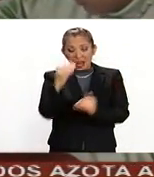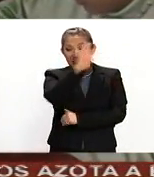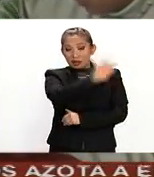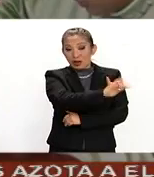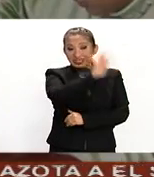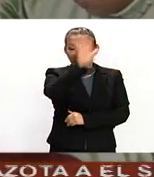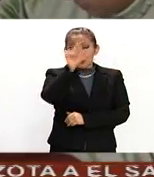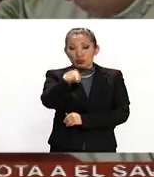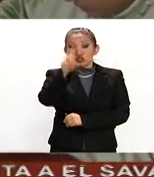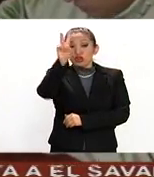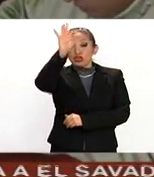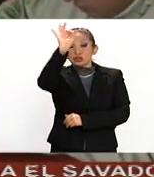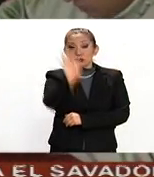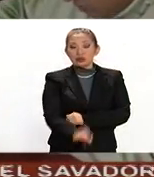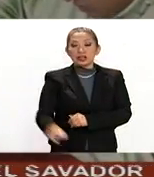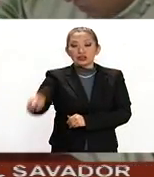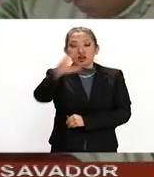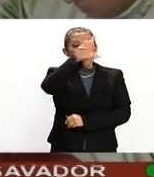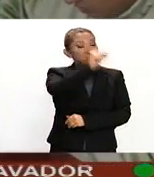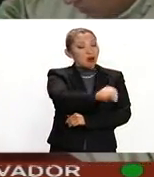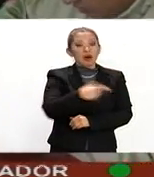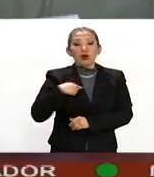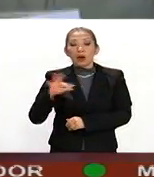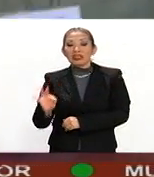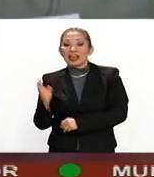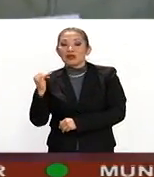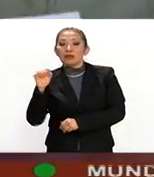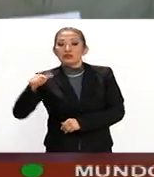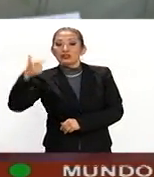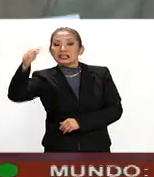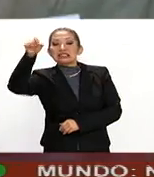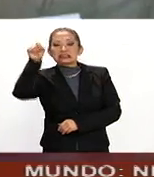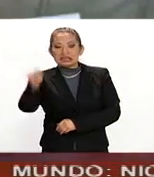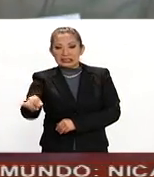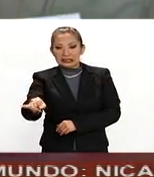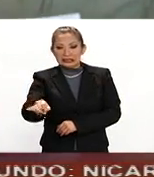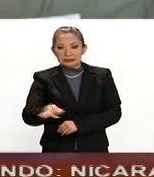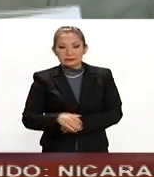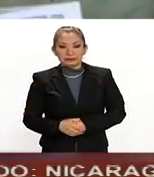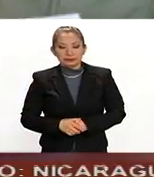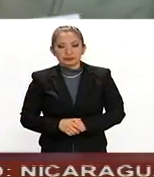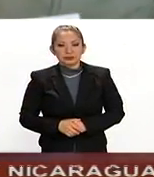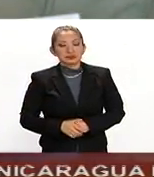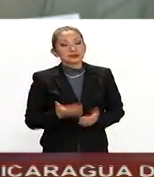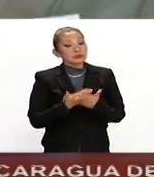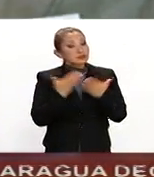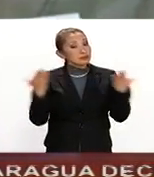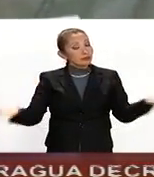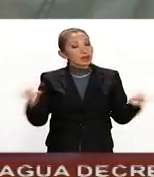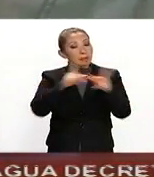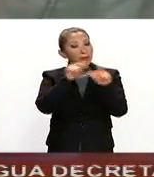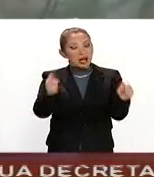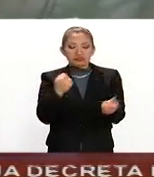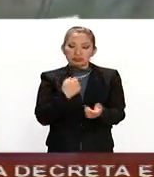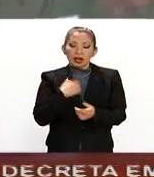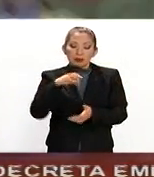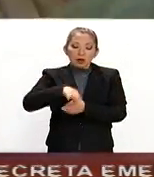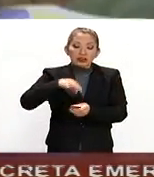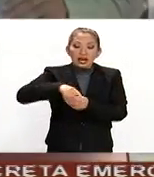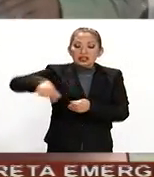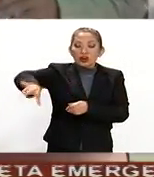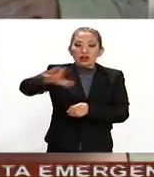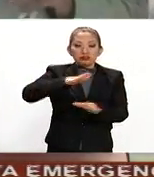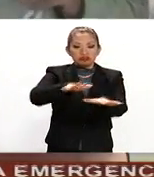del 50.2% para el no contra el 49.7% del sí. Ahora, la paz será sometida a votación